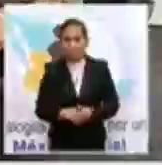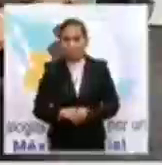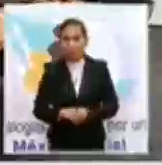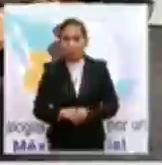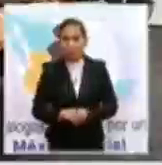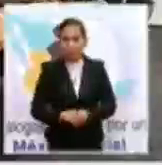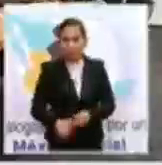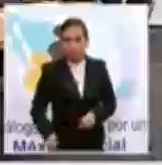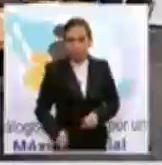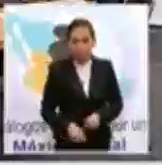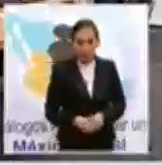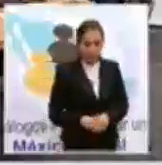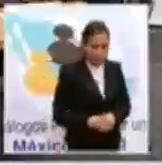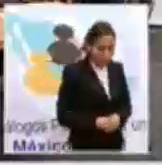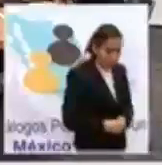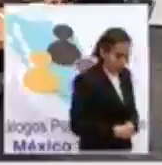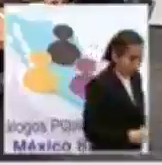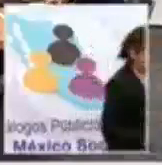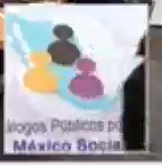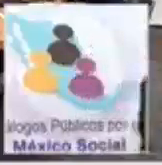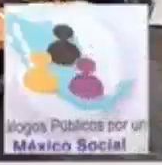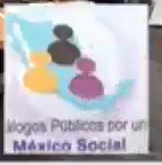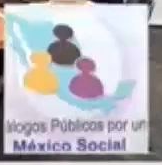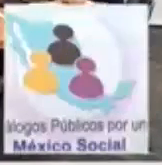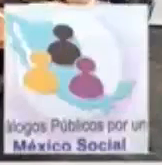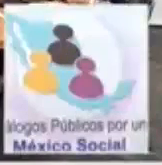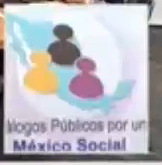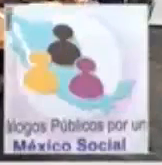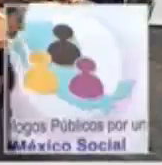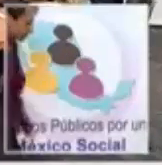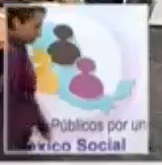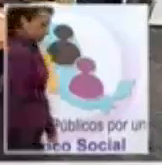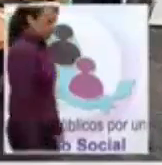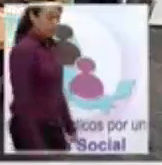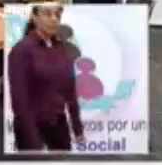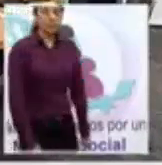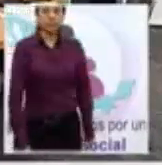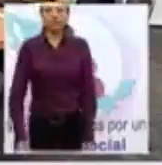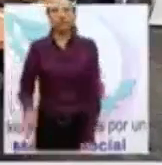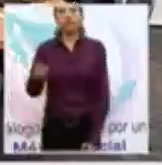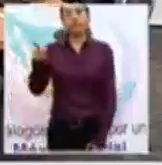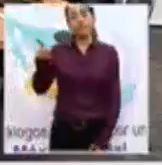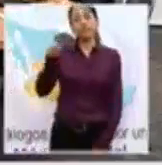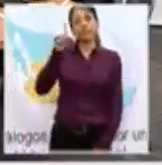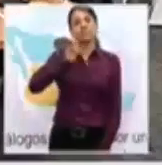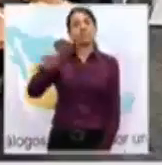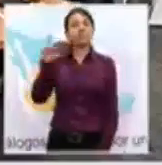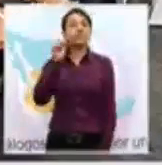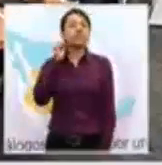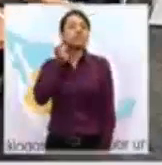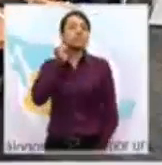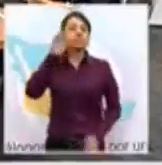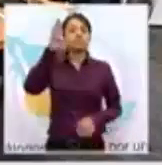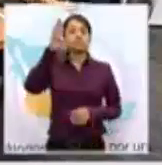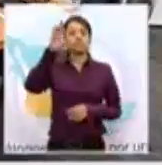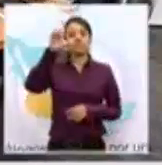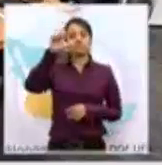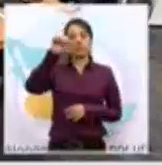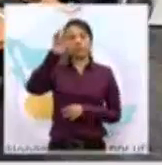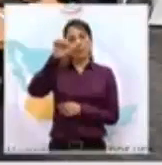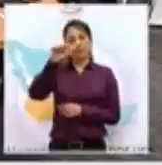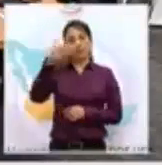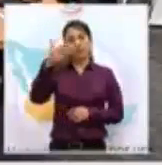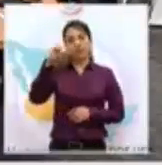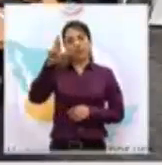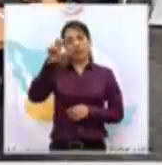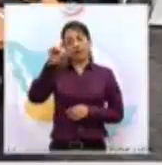Muy bien, gracias. Blanca Heredia, senadora, por favor. Bueno, sé que nos tenemos que ir ya hacia la parte final de este diálogo, que bueno, la verdad